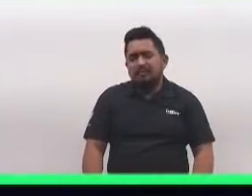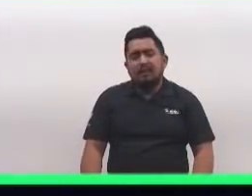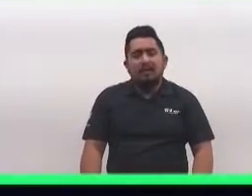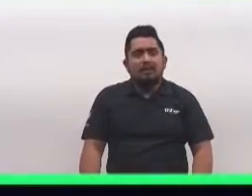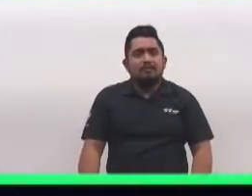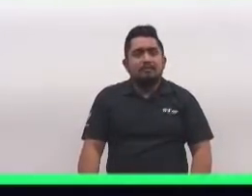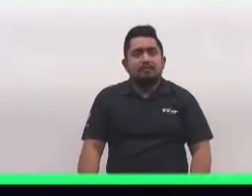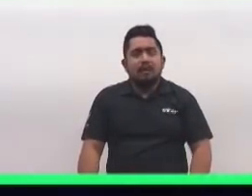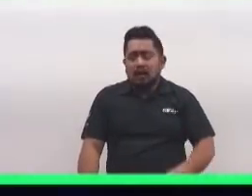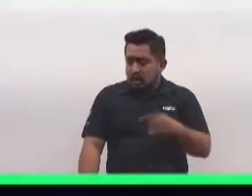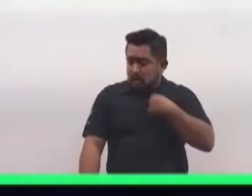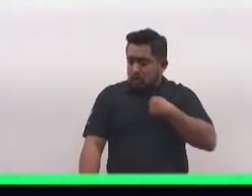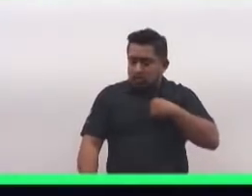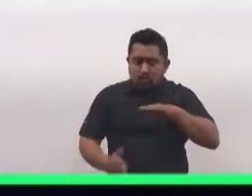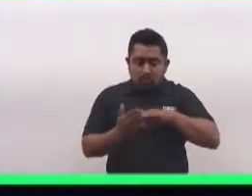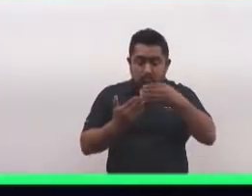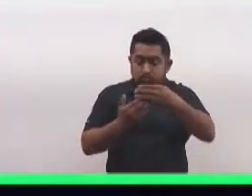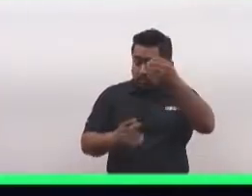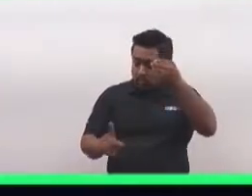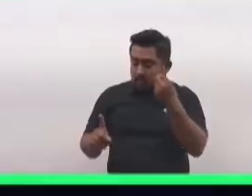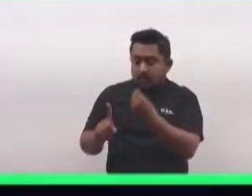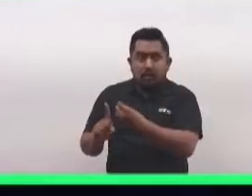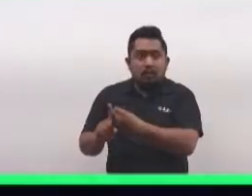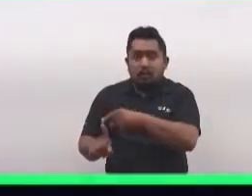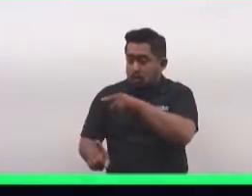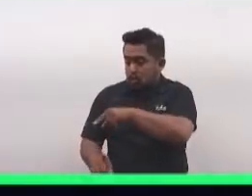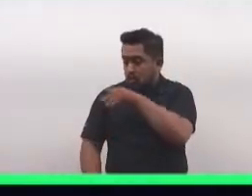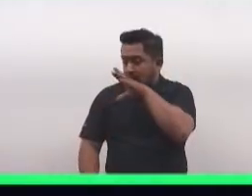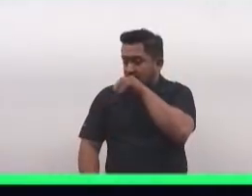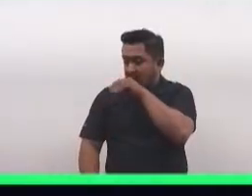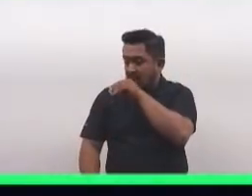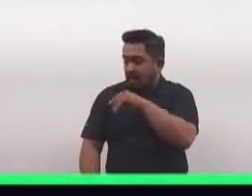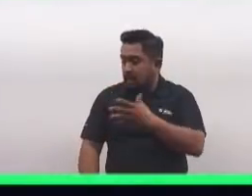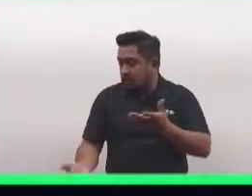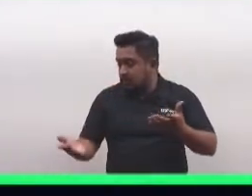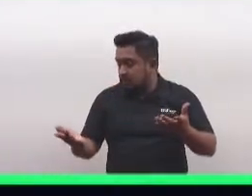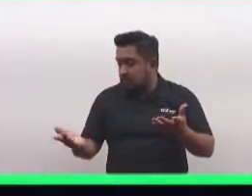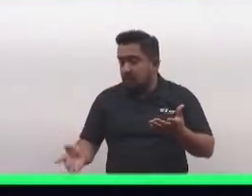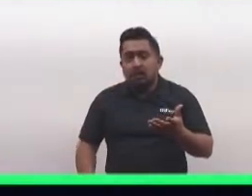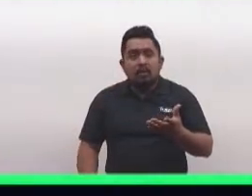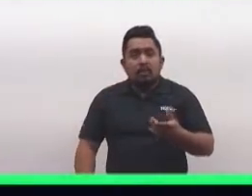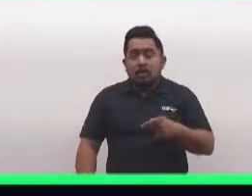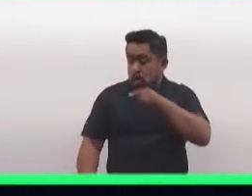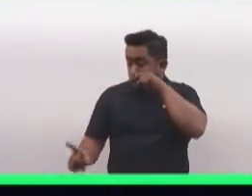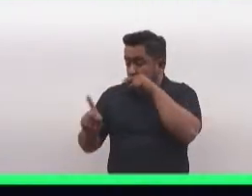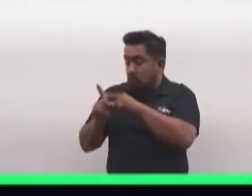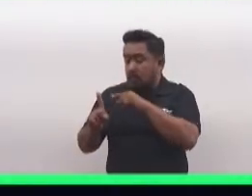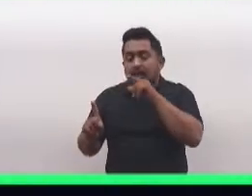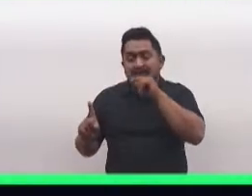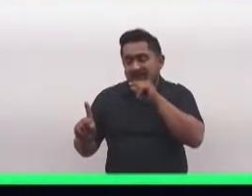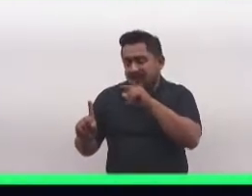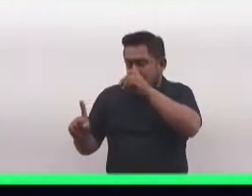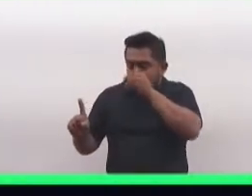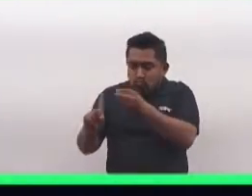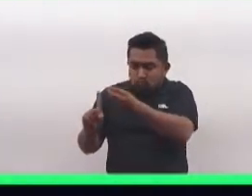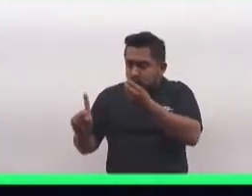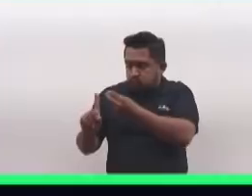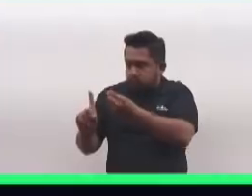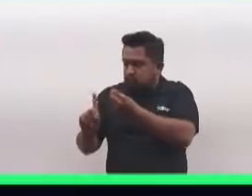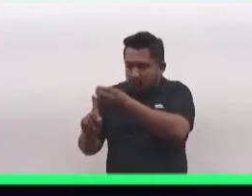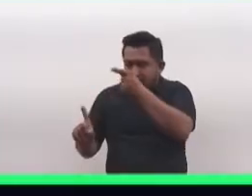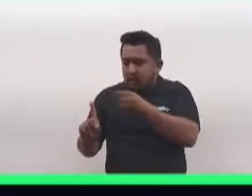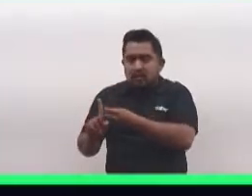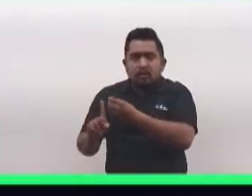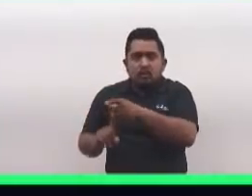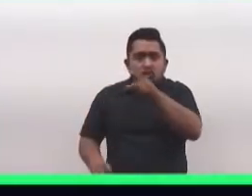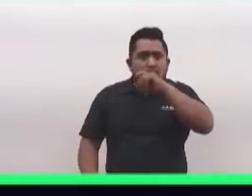porque yo tenía planes para ti para saber quién te dio garabato quién es el ladrón de tus sueños quién te dijo que no podías quién